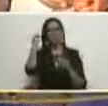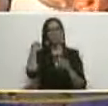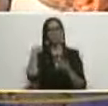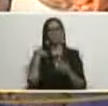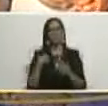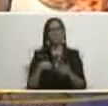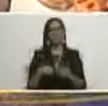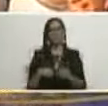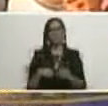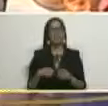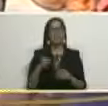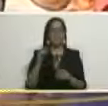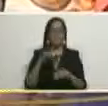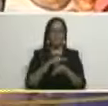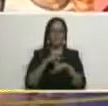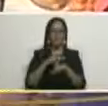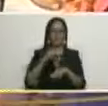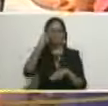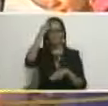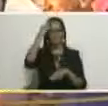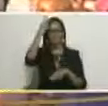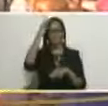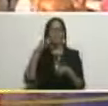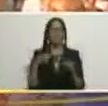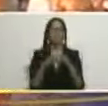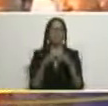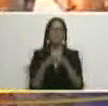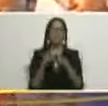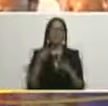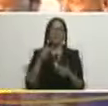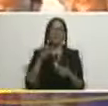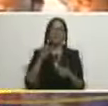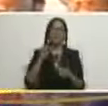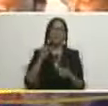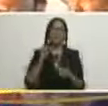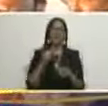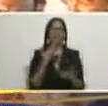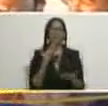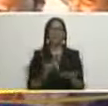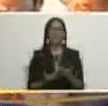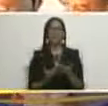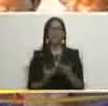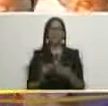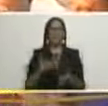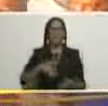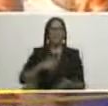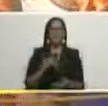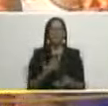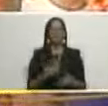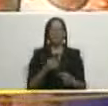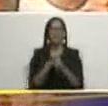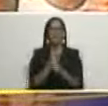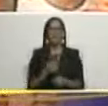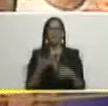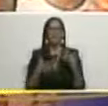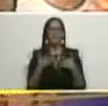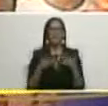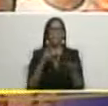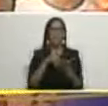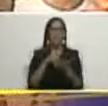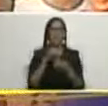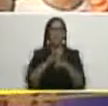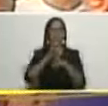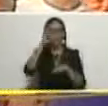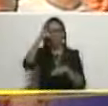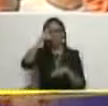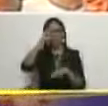y ministro Melvin Maldonado, a la compañera Génesis, y bueno, darle las gracias por esta oportunidad y espero que disfrute su estadía por aquí por la ciudad de